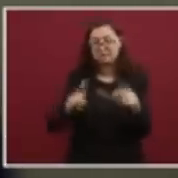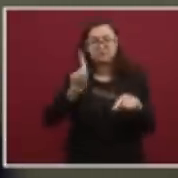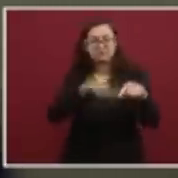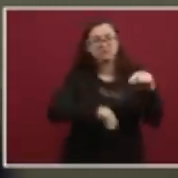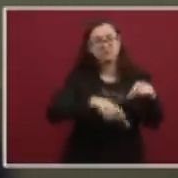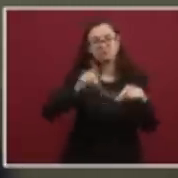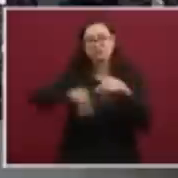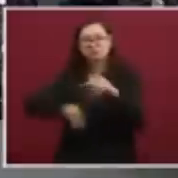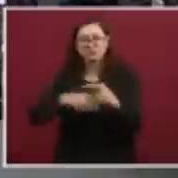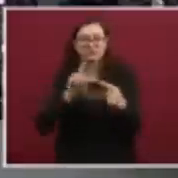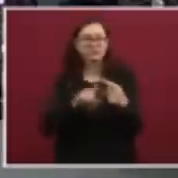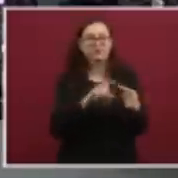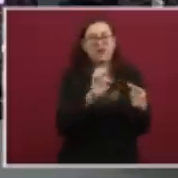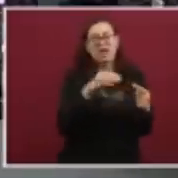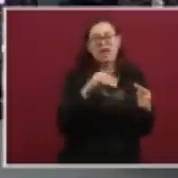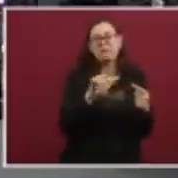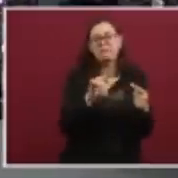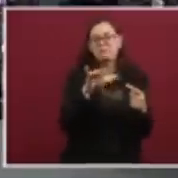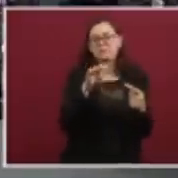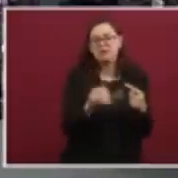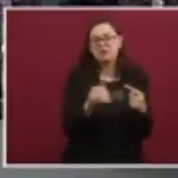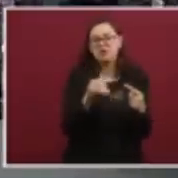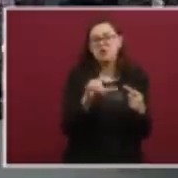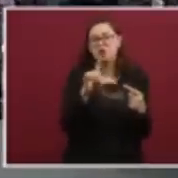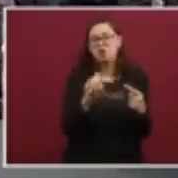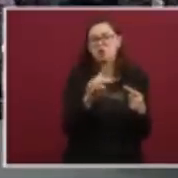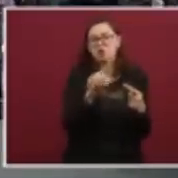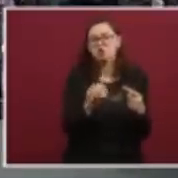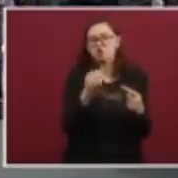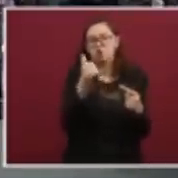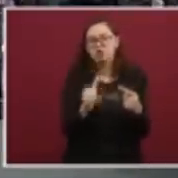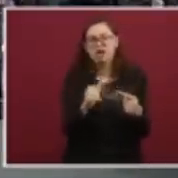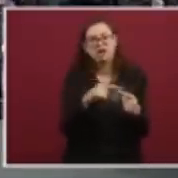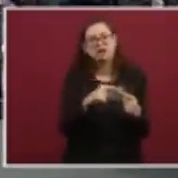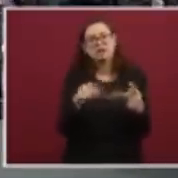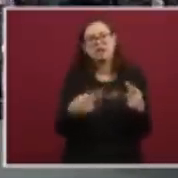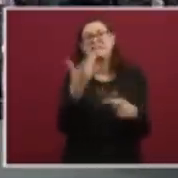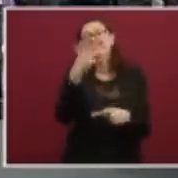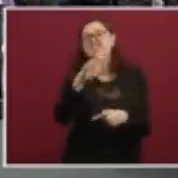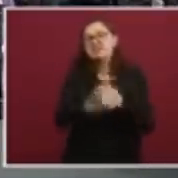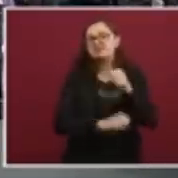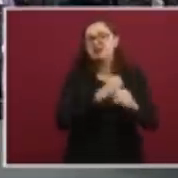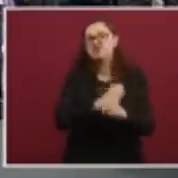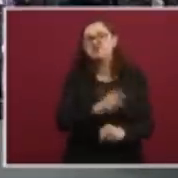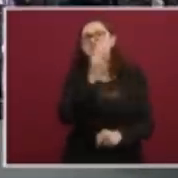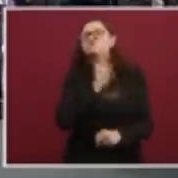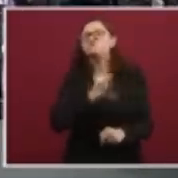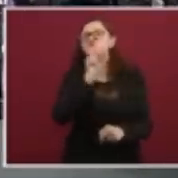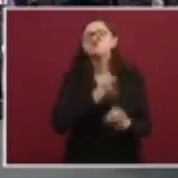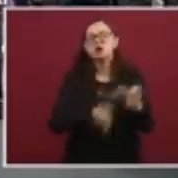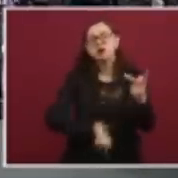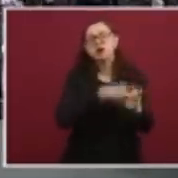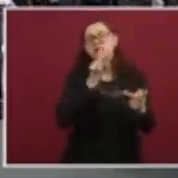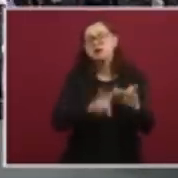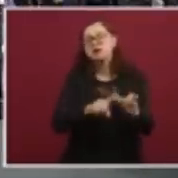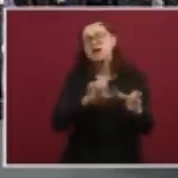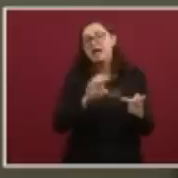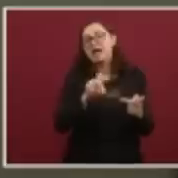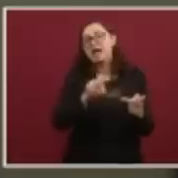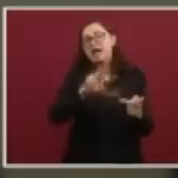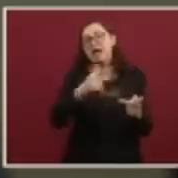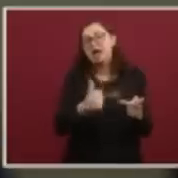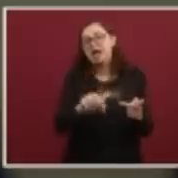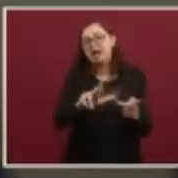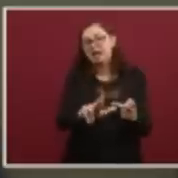Emilio Lozoya por 10 años por falsedad en sus declaraciones y Edgar Garrido por 15 años por la sobrecompra de